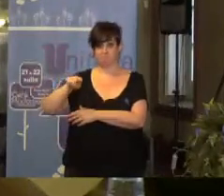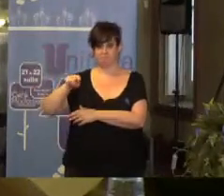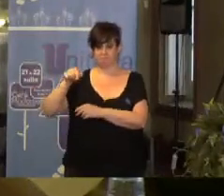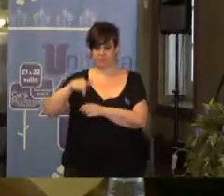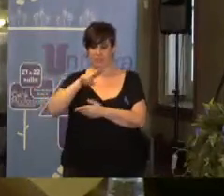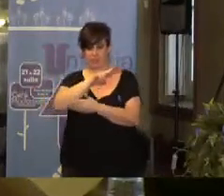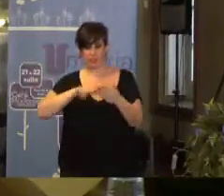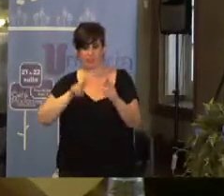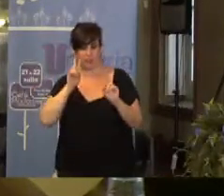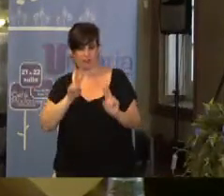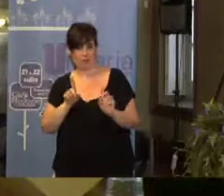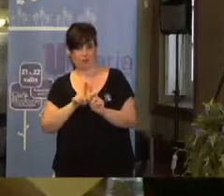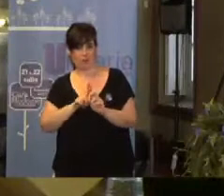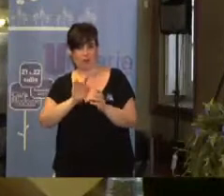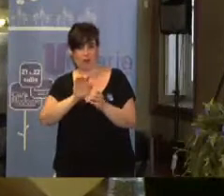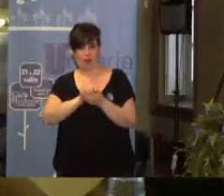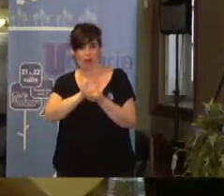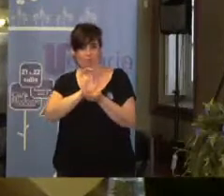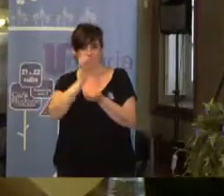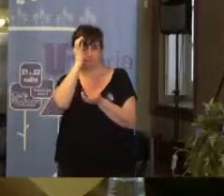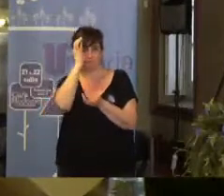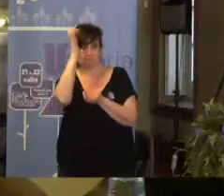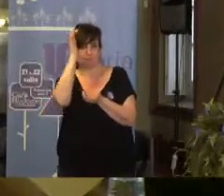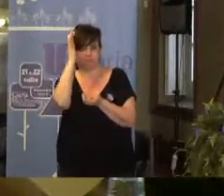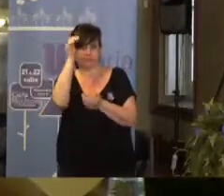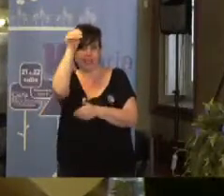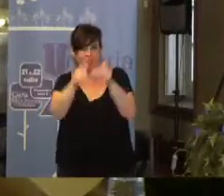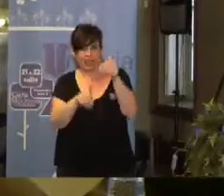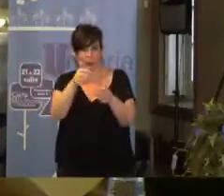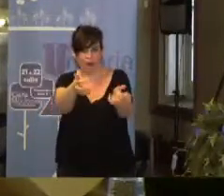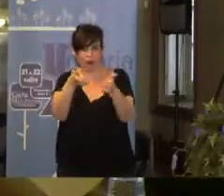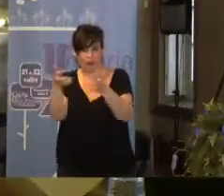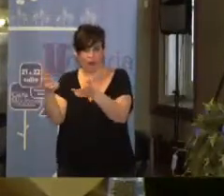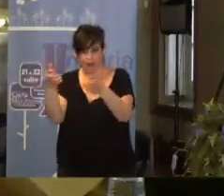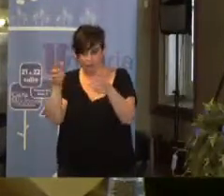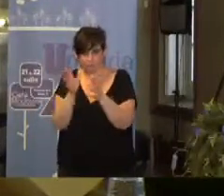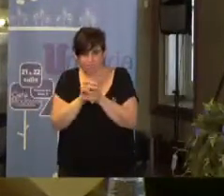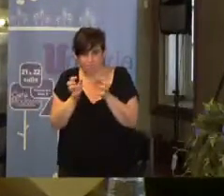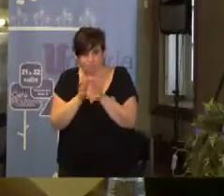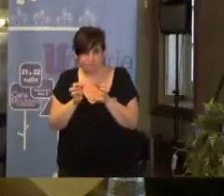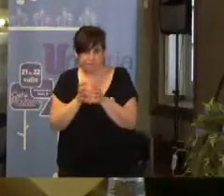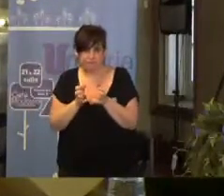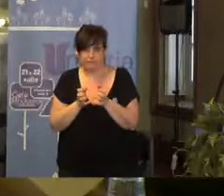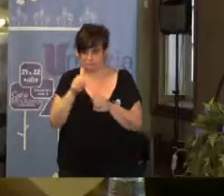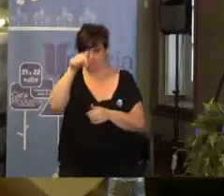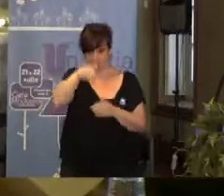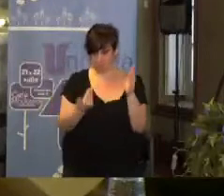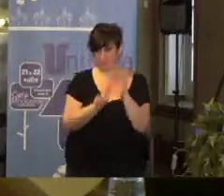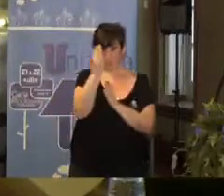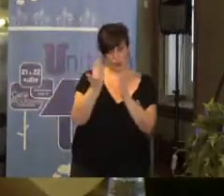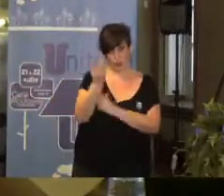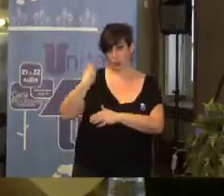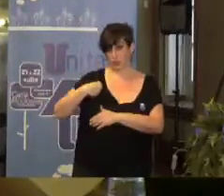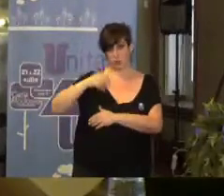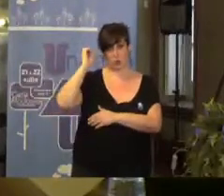como o seu botín ideolóxico electoral, e creo que estes días co congreso este do PP pois